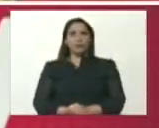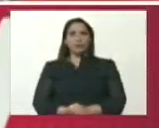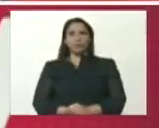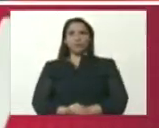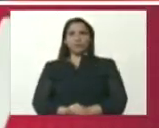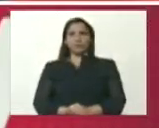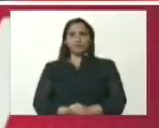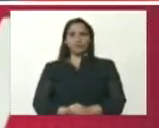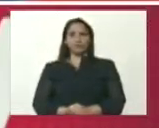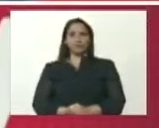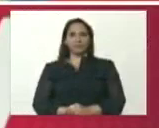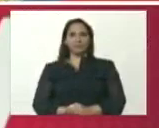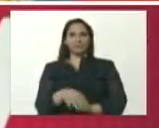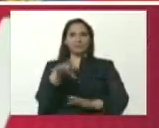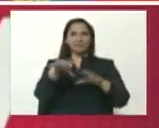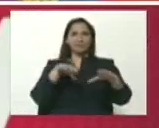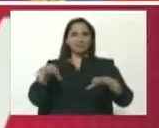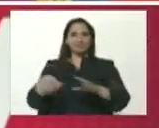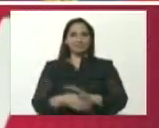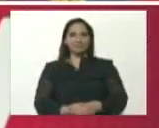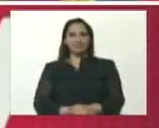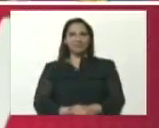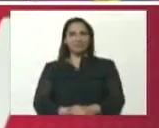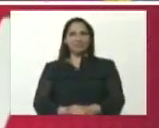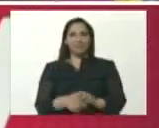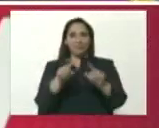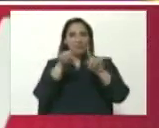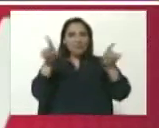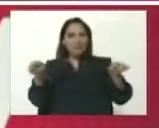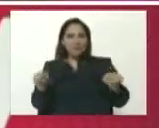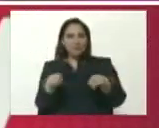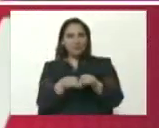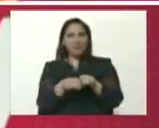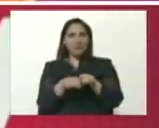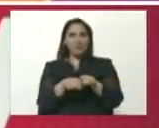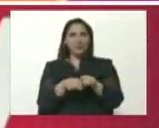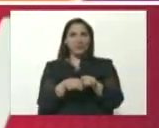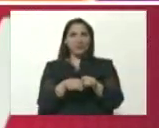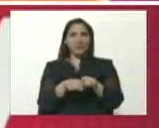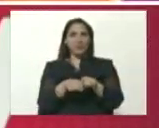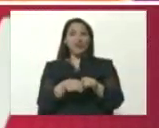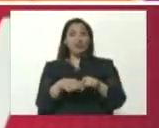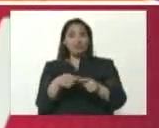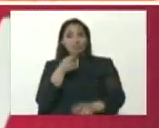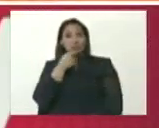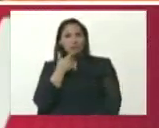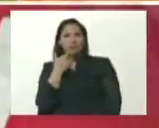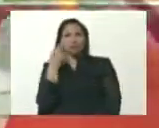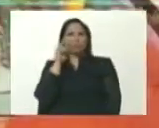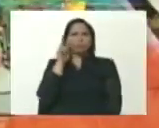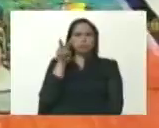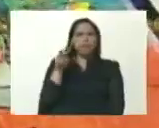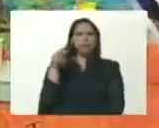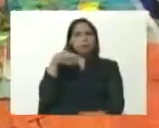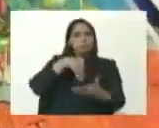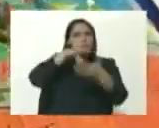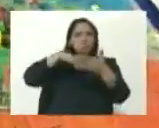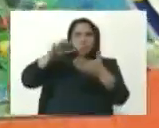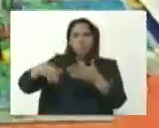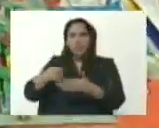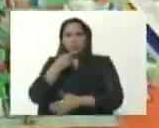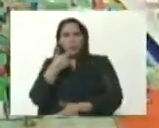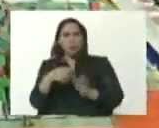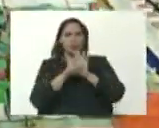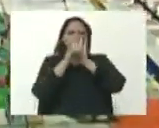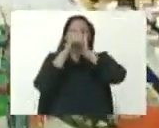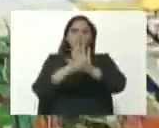los mapas, los cuadros. Tienen unos cuadros ahí bien bonitos, estuve viendo, bien pintados. Toda esa es la